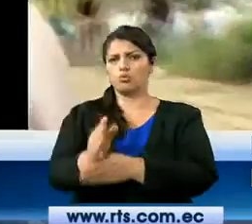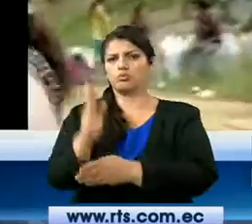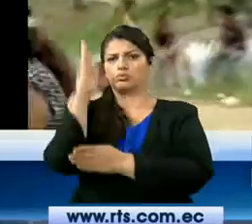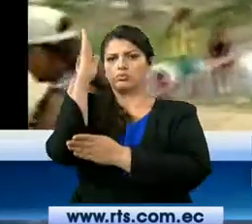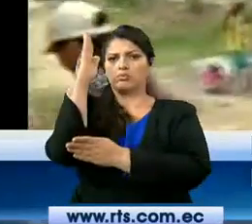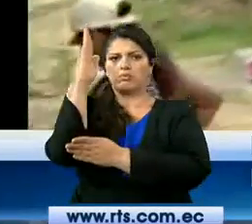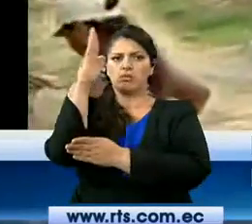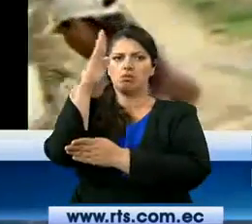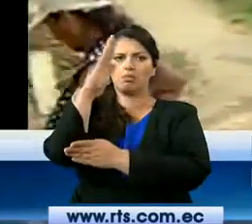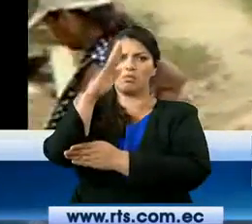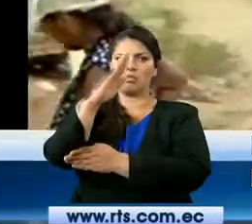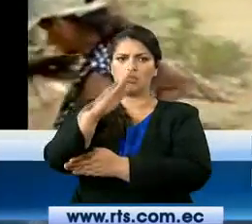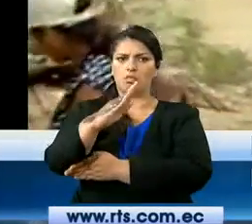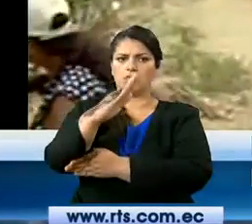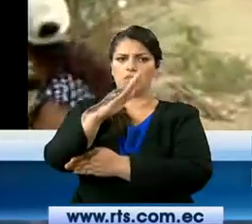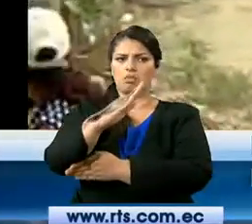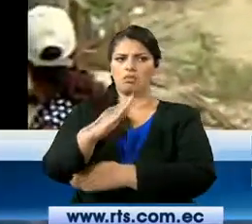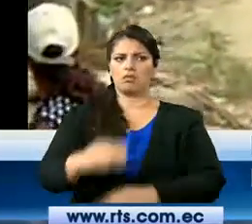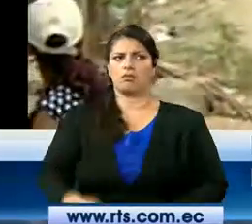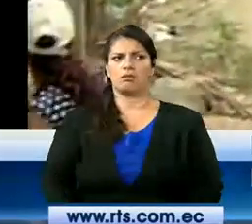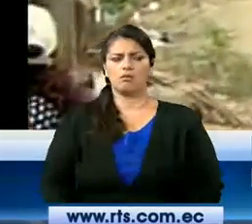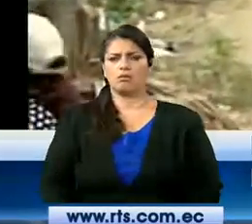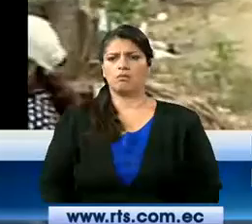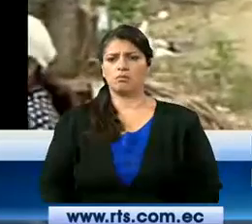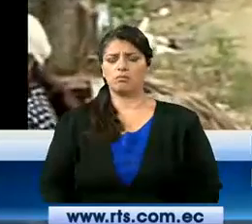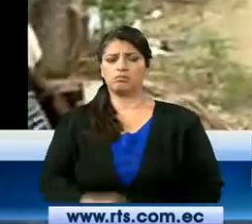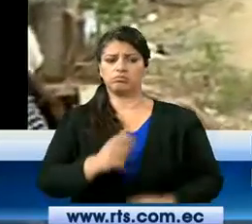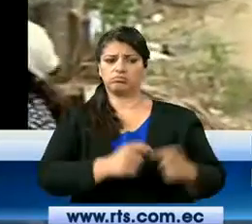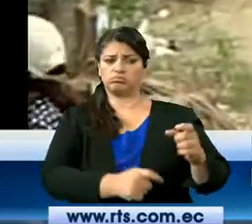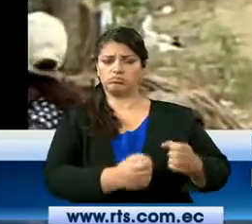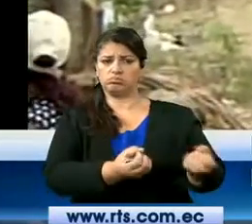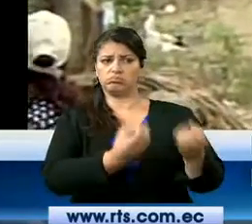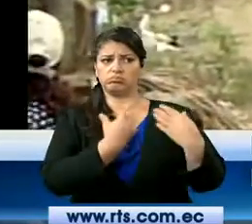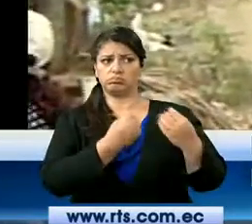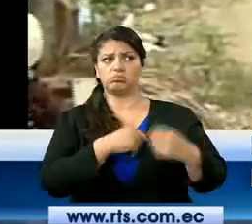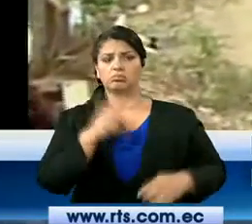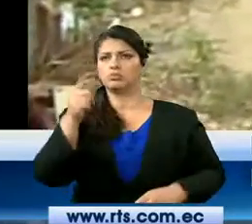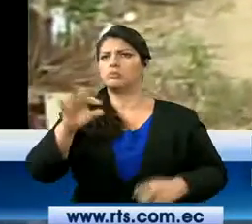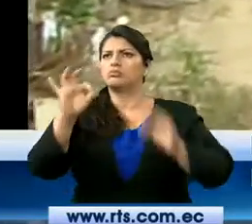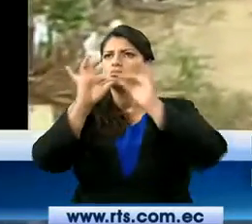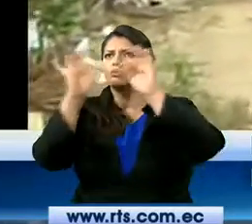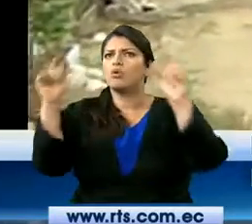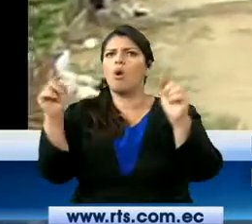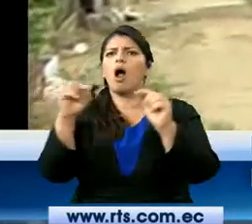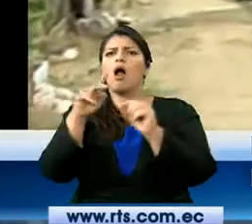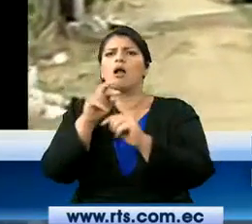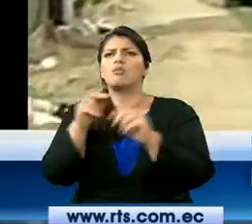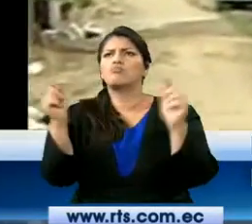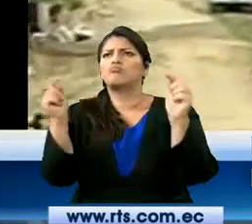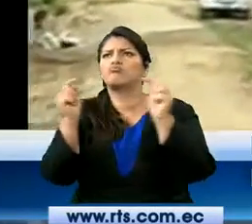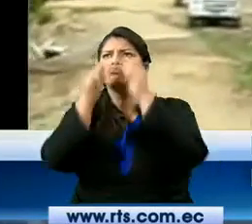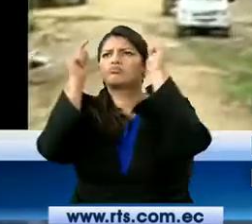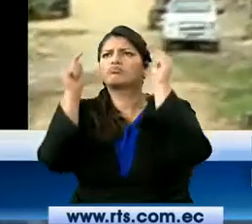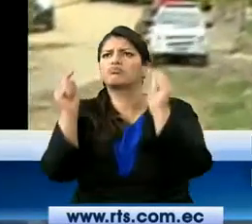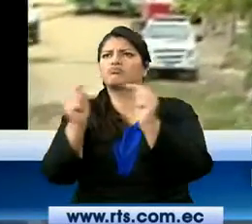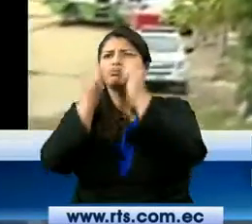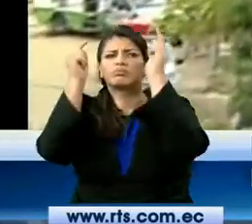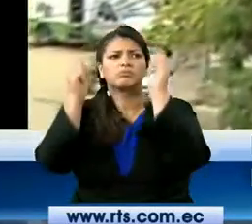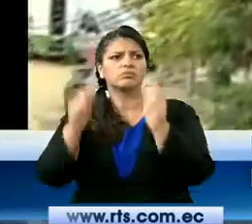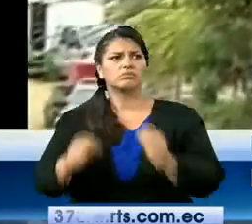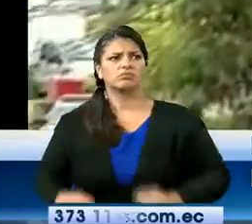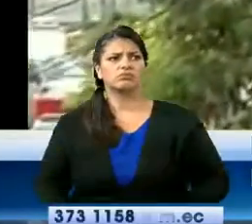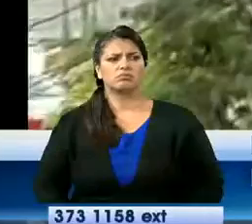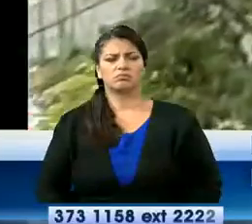donde veo que me cuentan que incluso salen chispas. Y está todo, aparte que está enclenque, hay como un amarrado ahí, súper